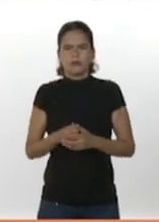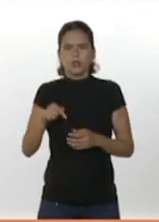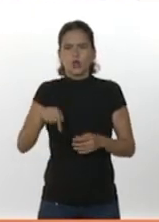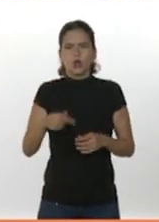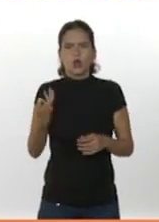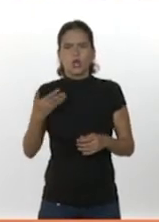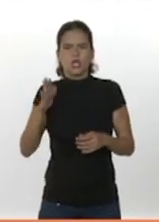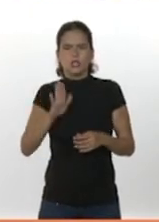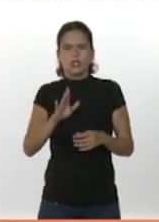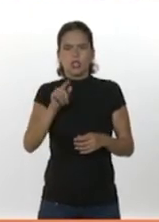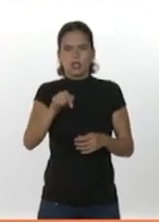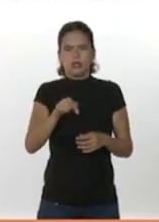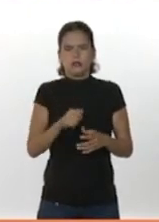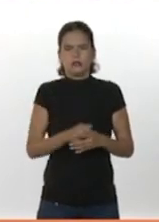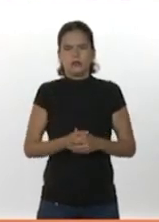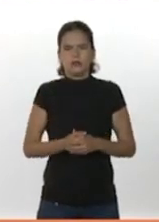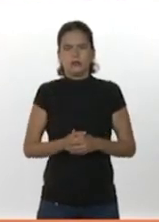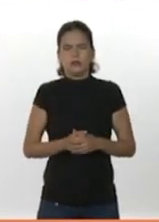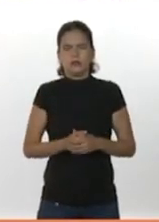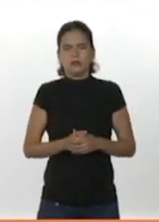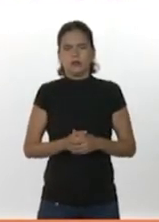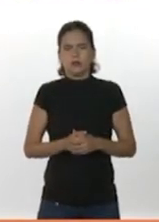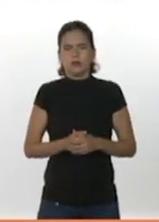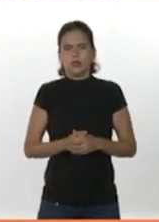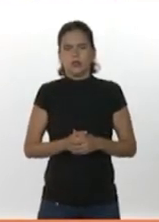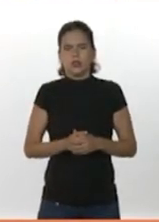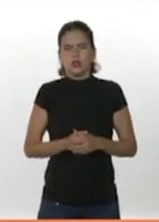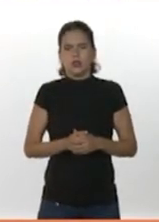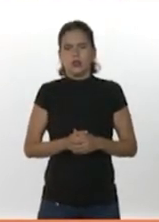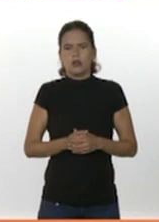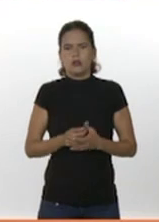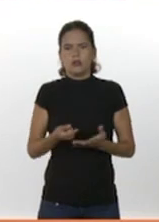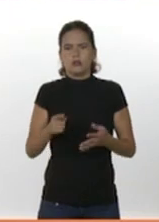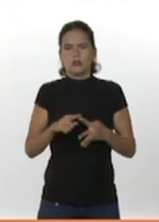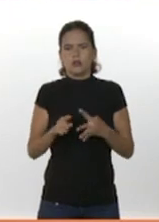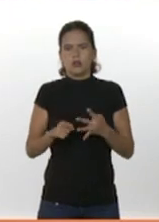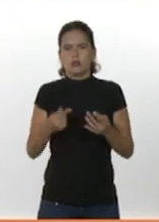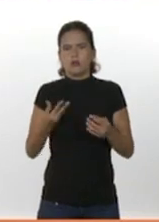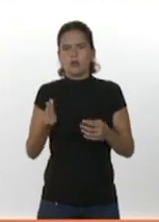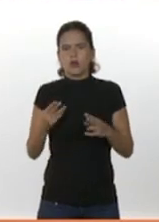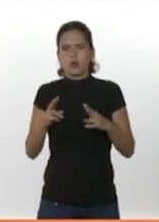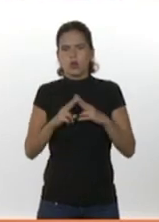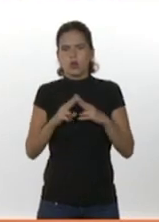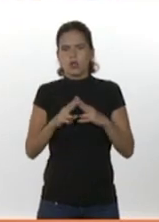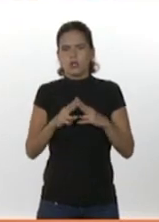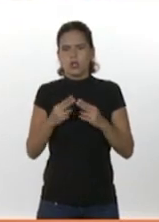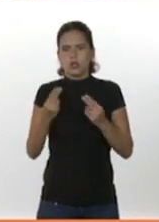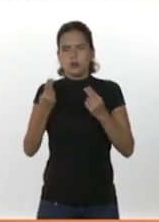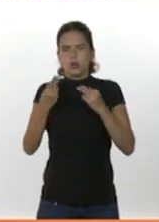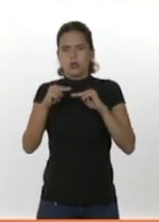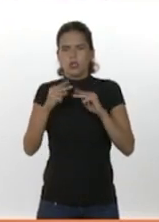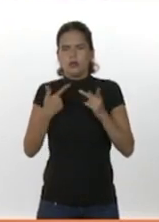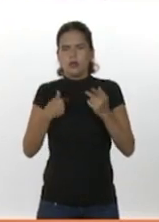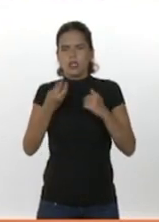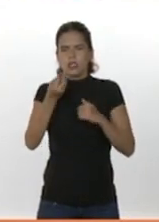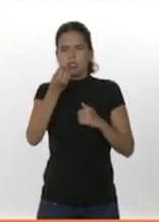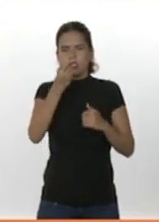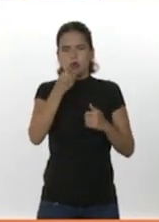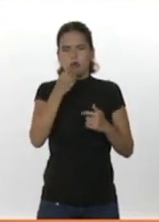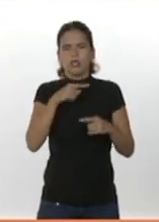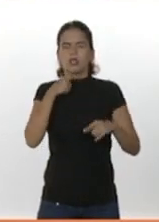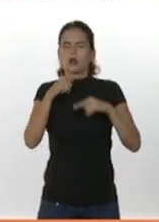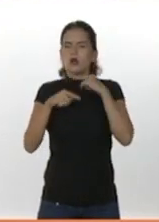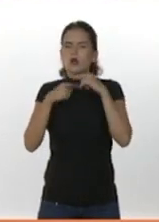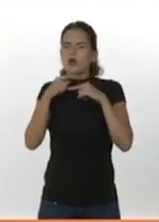traje, en este caso, un vegetal que es muy conocido, pero a nivel de comidas y